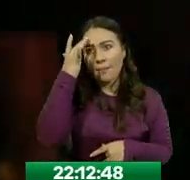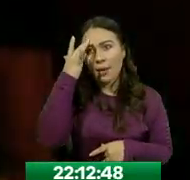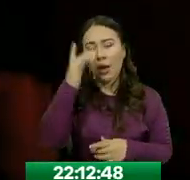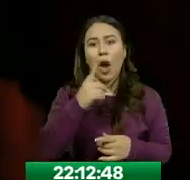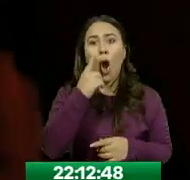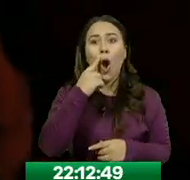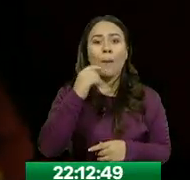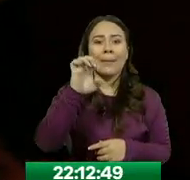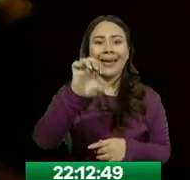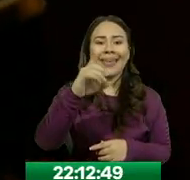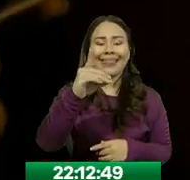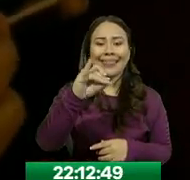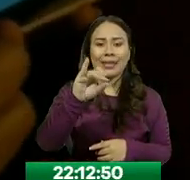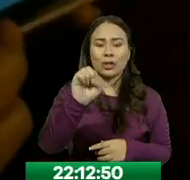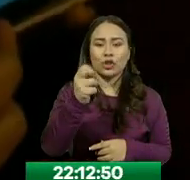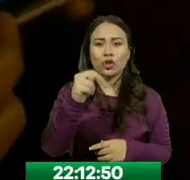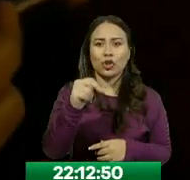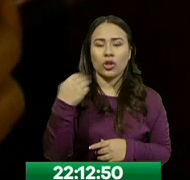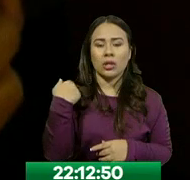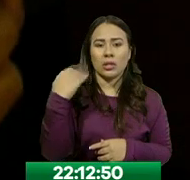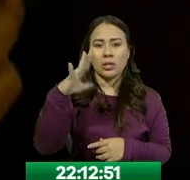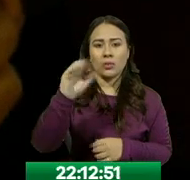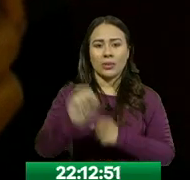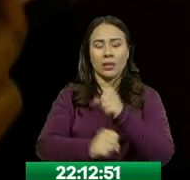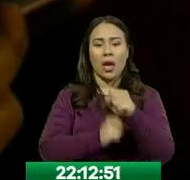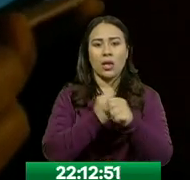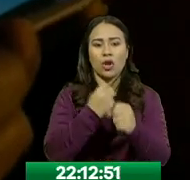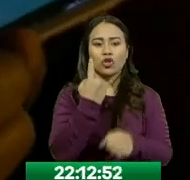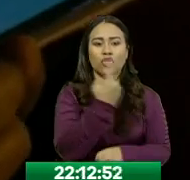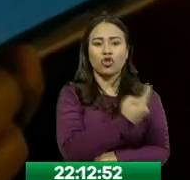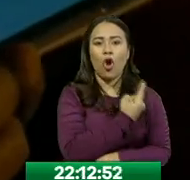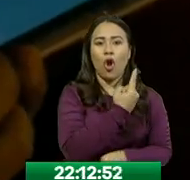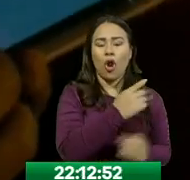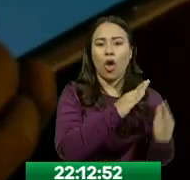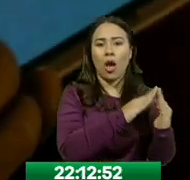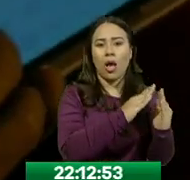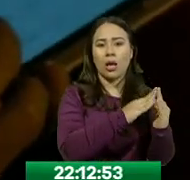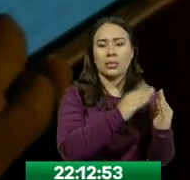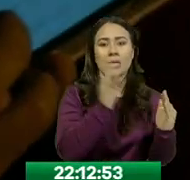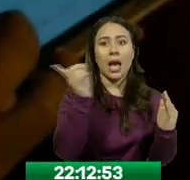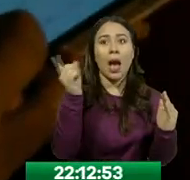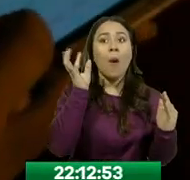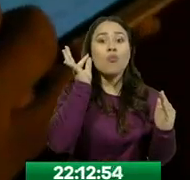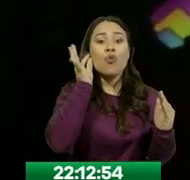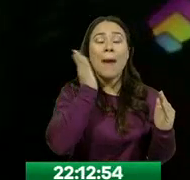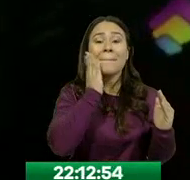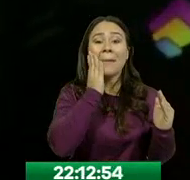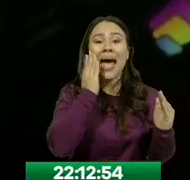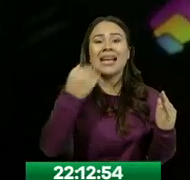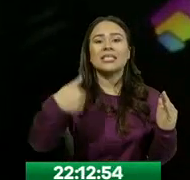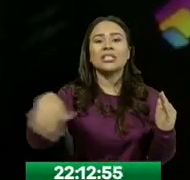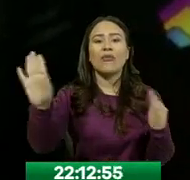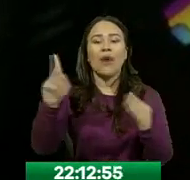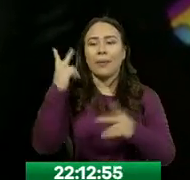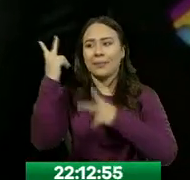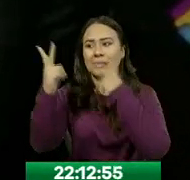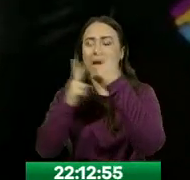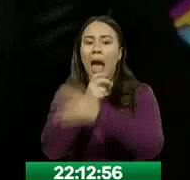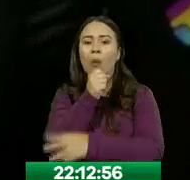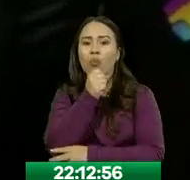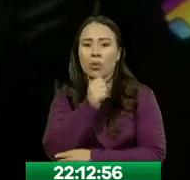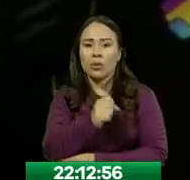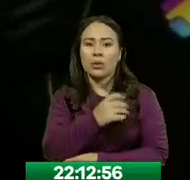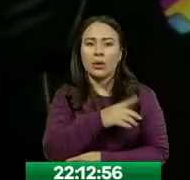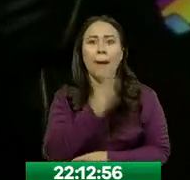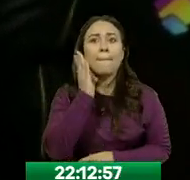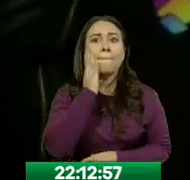un hombre de 50 años de fer profesional, quedarse solo con la pequeña y supuestamente aprovecharse de ella. Me llama mi hija, me dice,